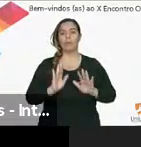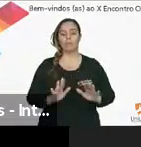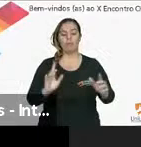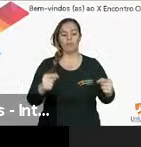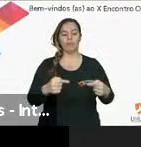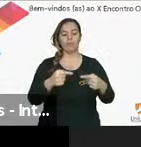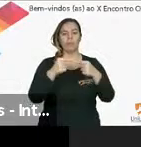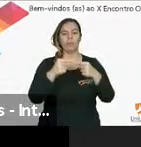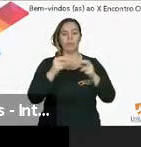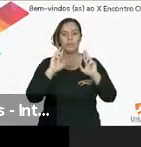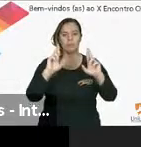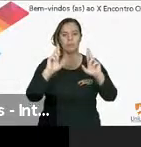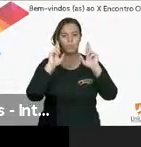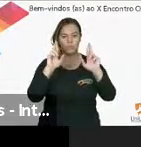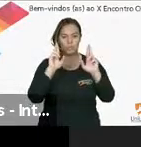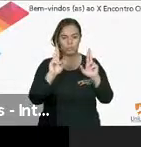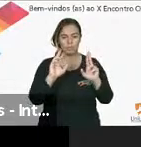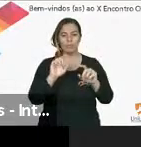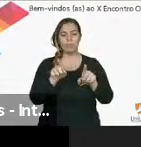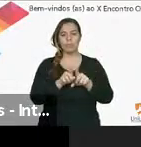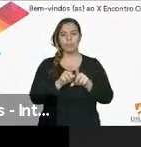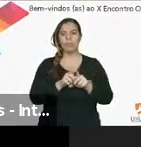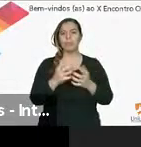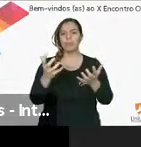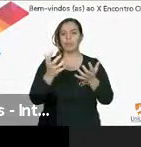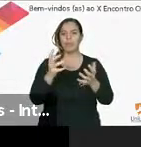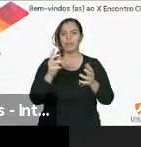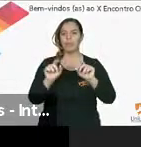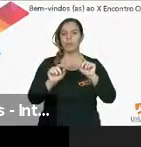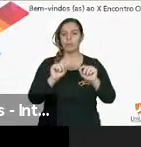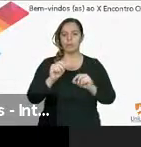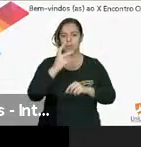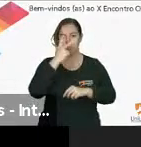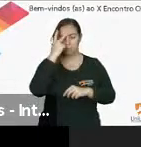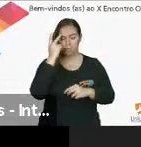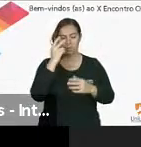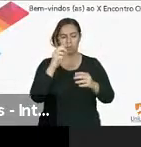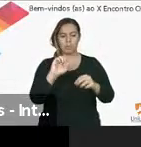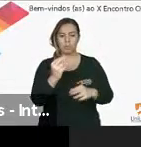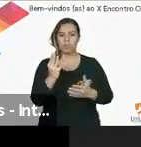la expectativa o al querer de alguien, algunos o